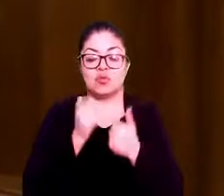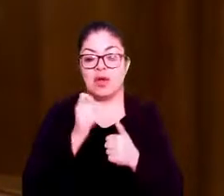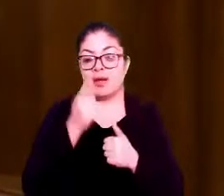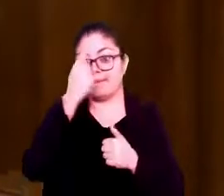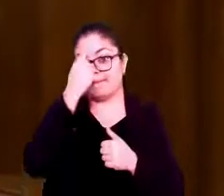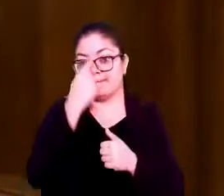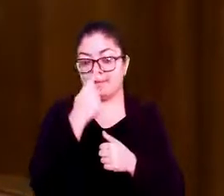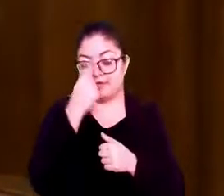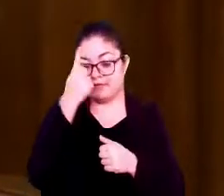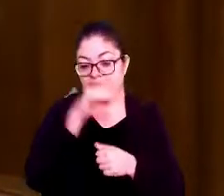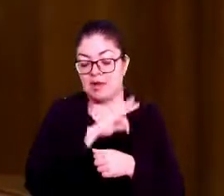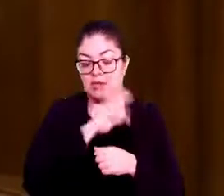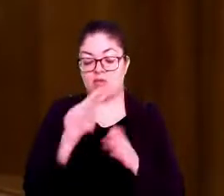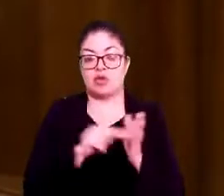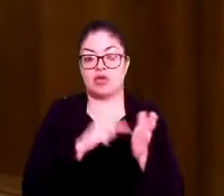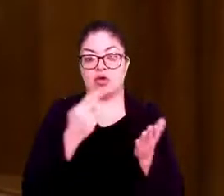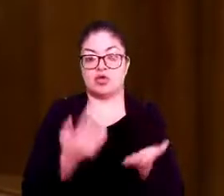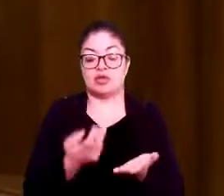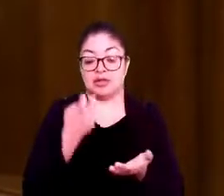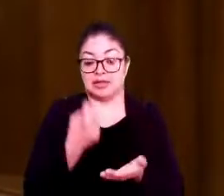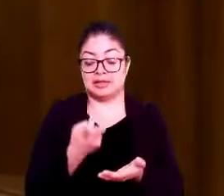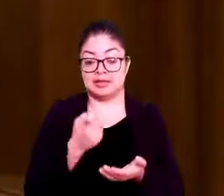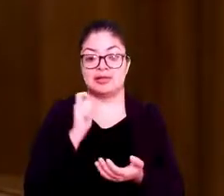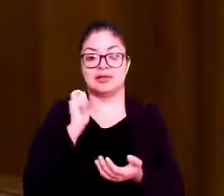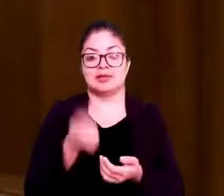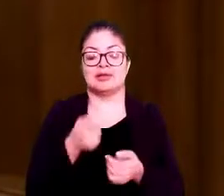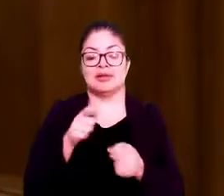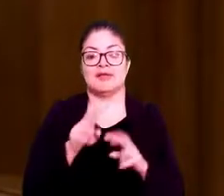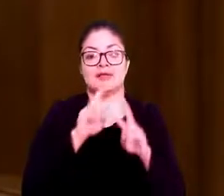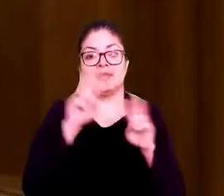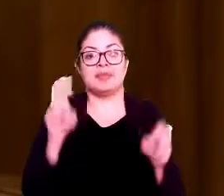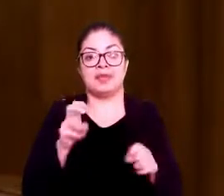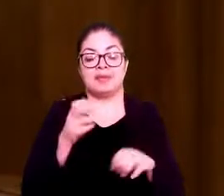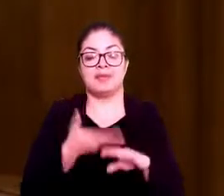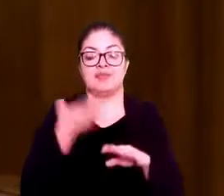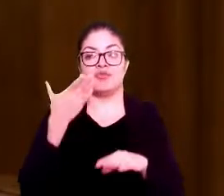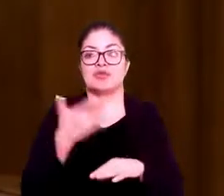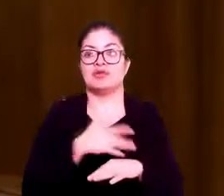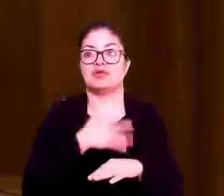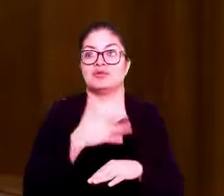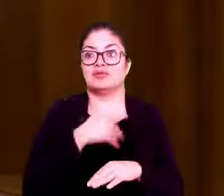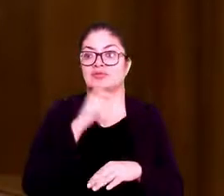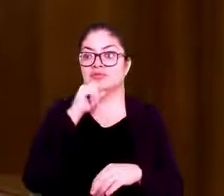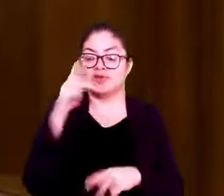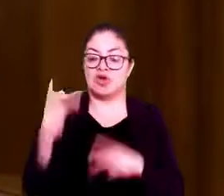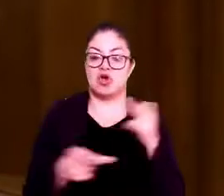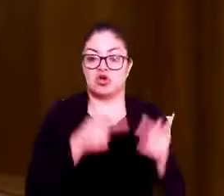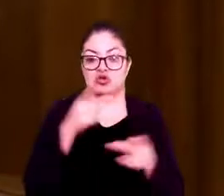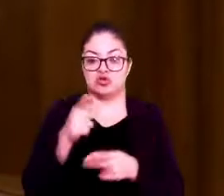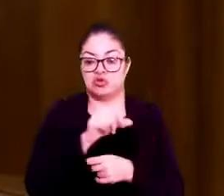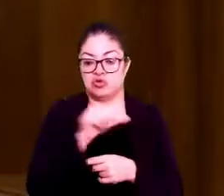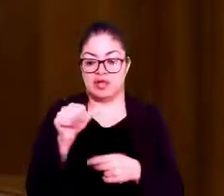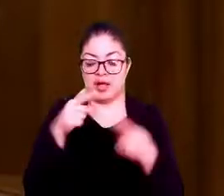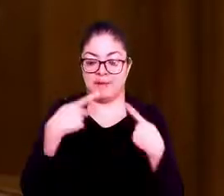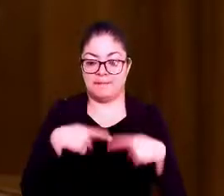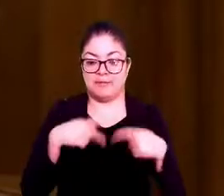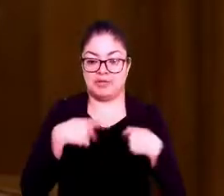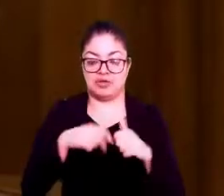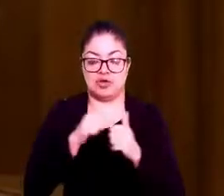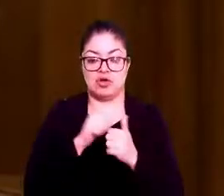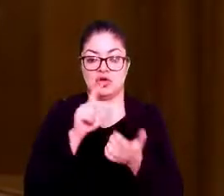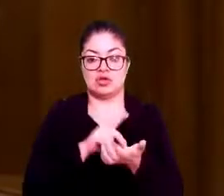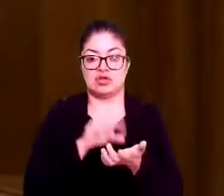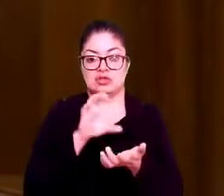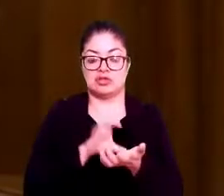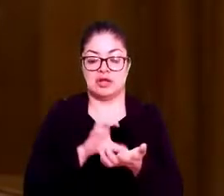ser contratadas. Este fue uno de los temas más sensibles expresados en las consultas públicas para las personas con